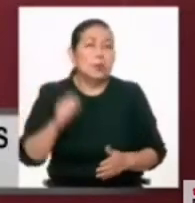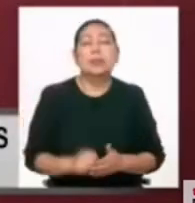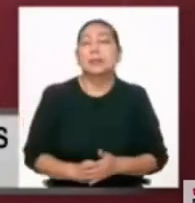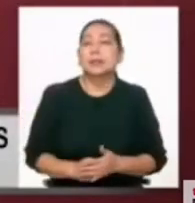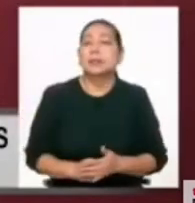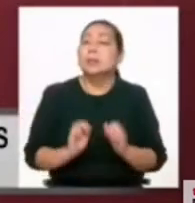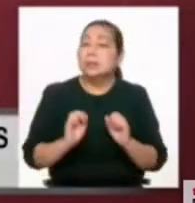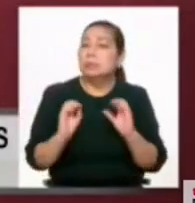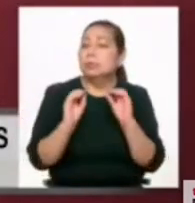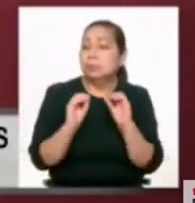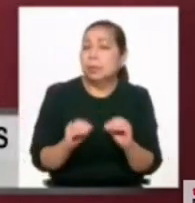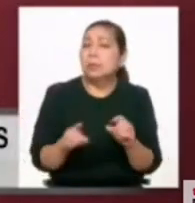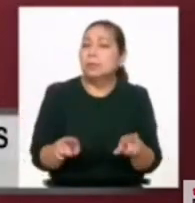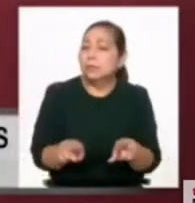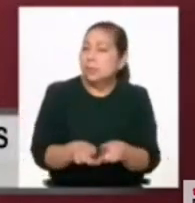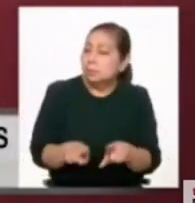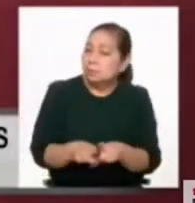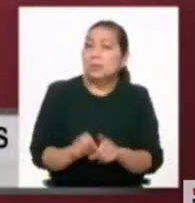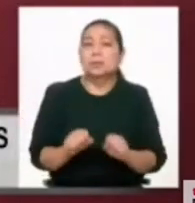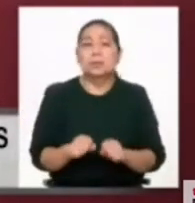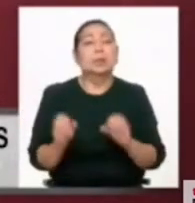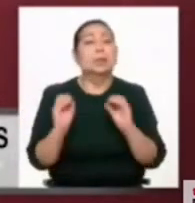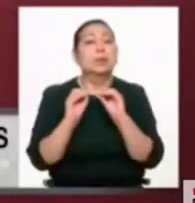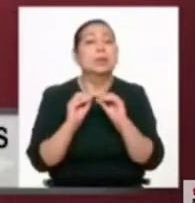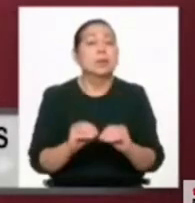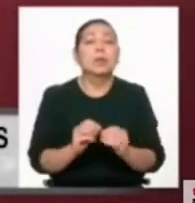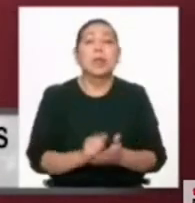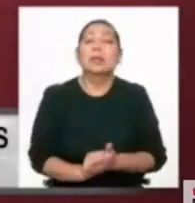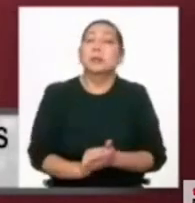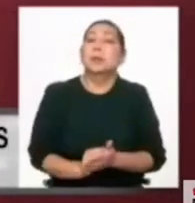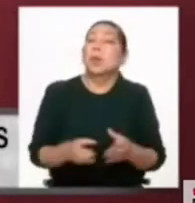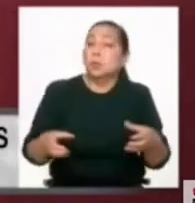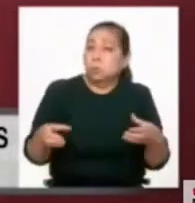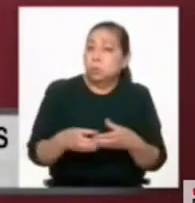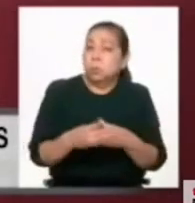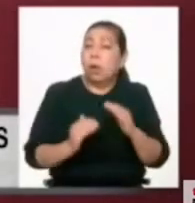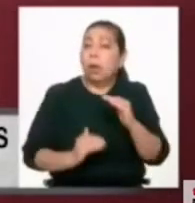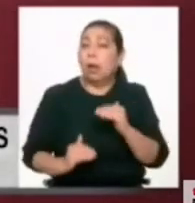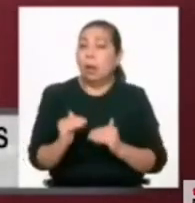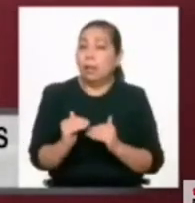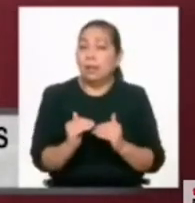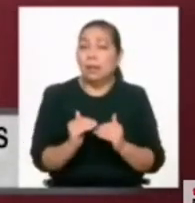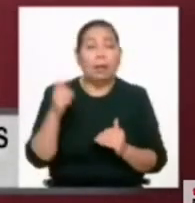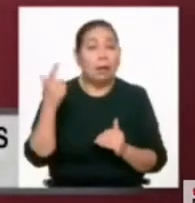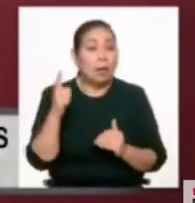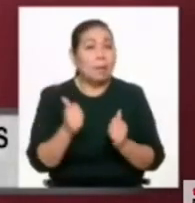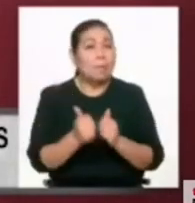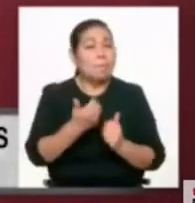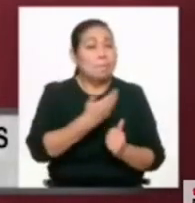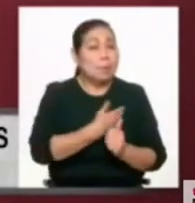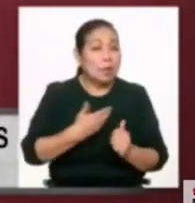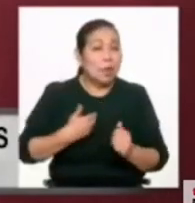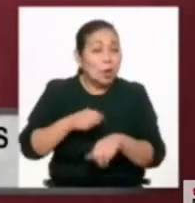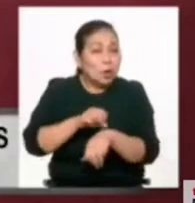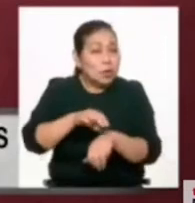millones. Se está proponiendo también que se instale una comisión de alto nivel liderada por nuestro